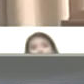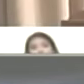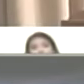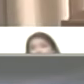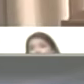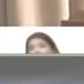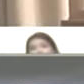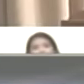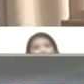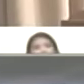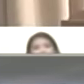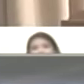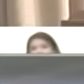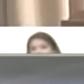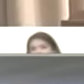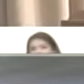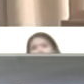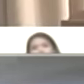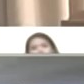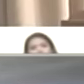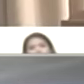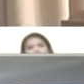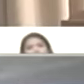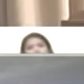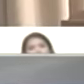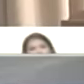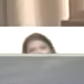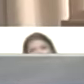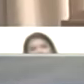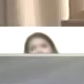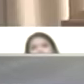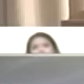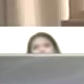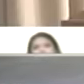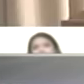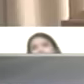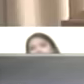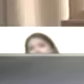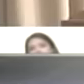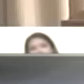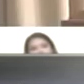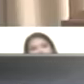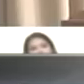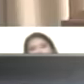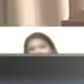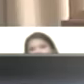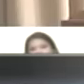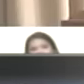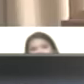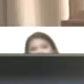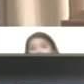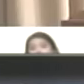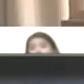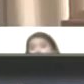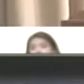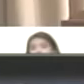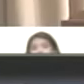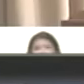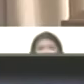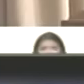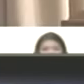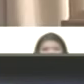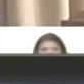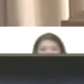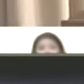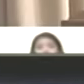huérfanos, la señora, yo estoy hablando con la esposa, pues es lamentable estos casos. Y este caso de la explosión y